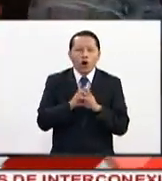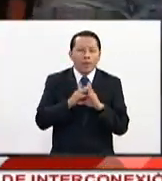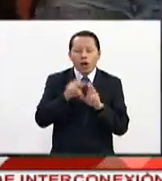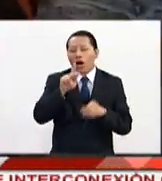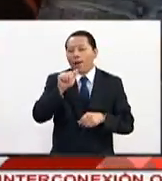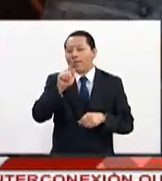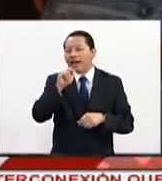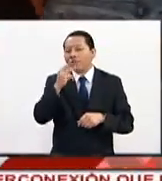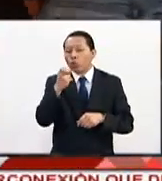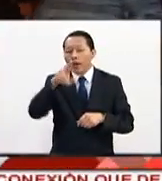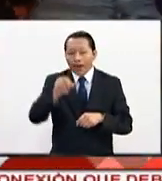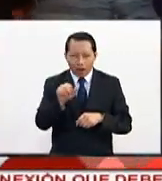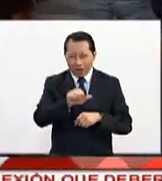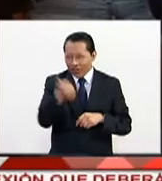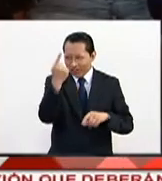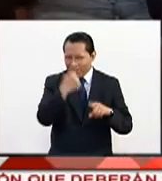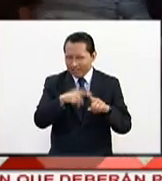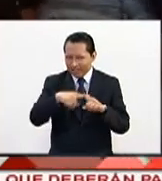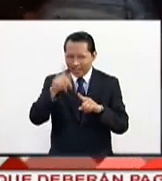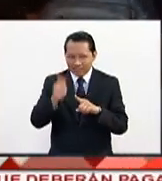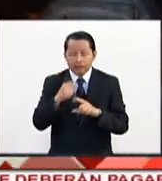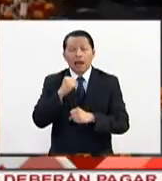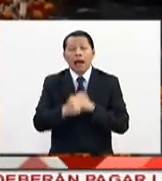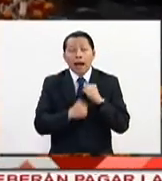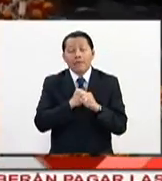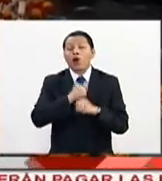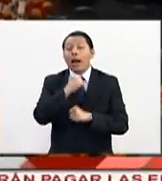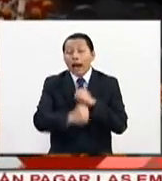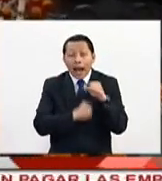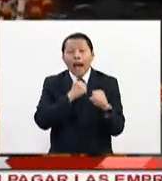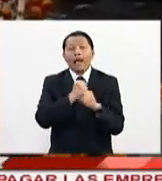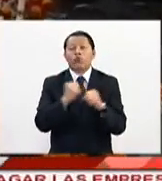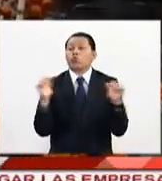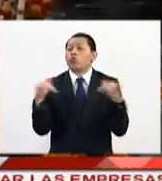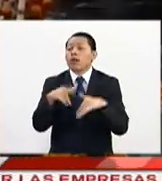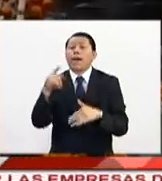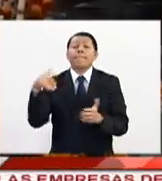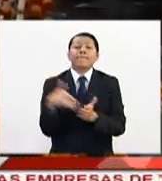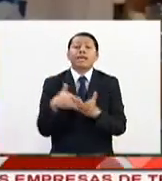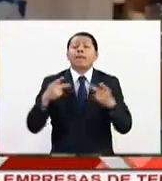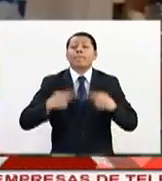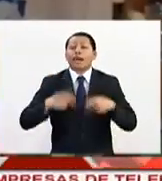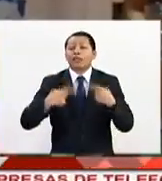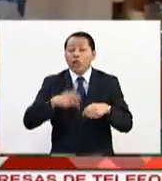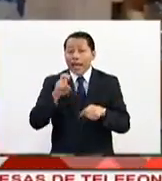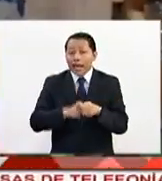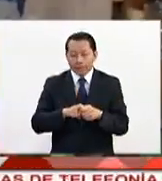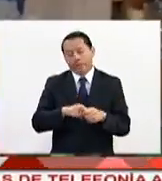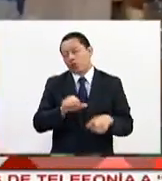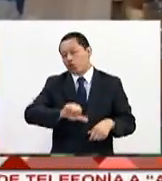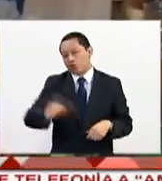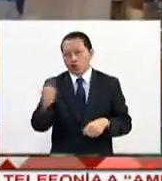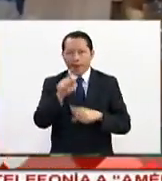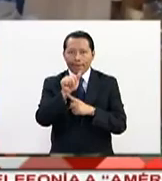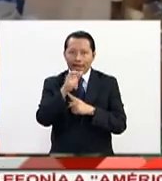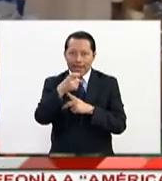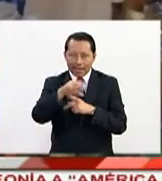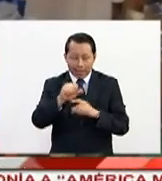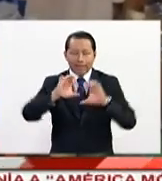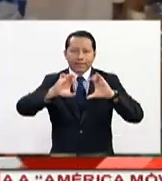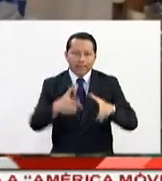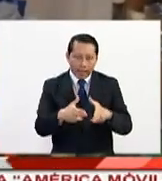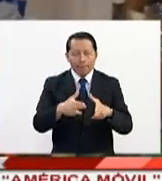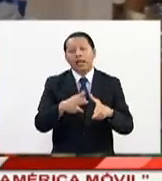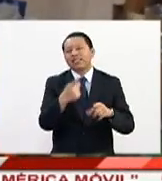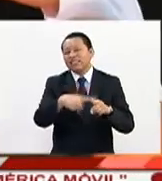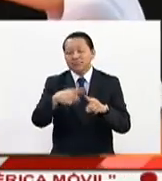Pátzcuaro y Tzintzuntzuán, donde año con año congregan a miles de personas. En Palenque, Chiapas y Oaxaca, las calles